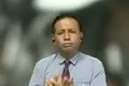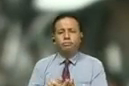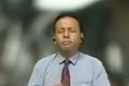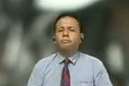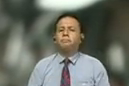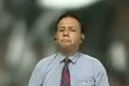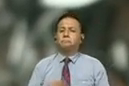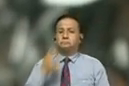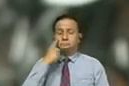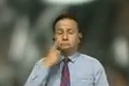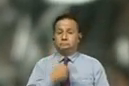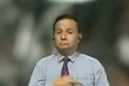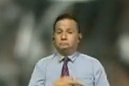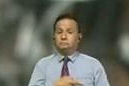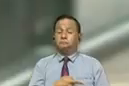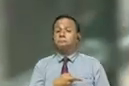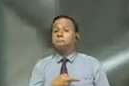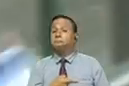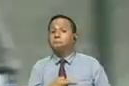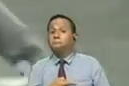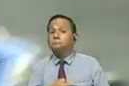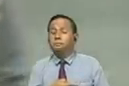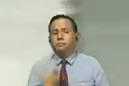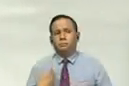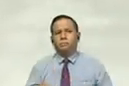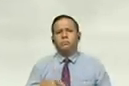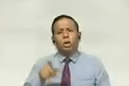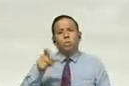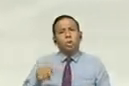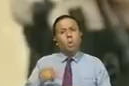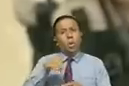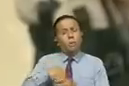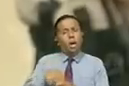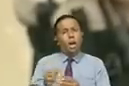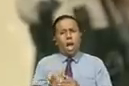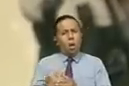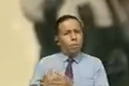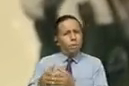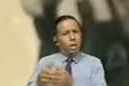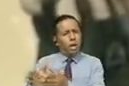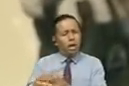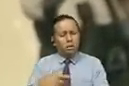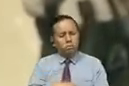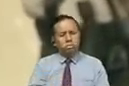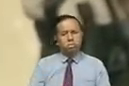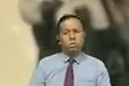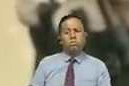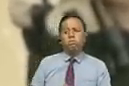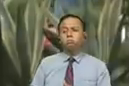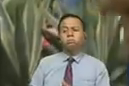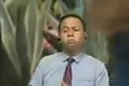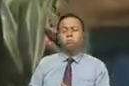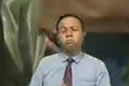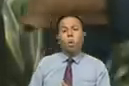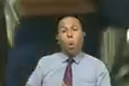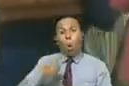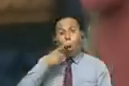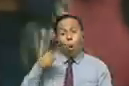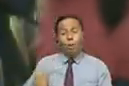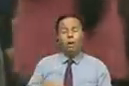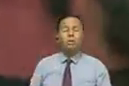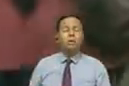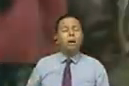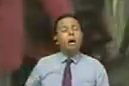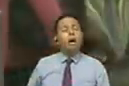Este individuo fue capturado en flagrancia, sorprendió a un pasajero de la Ecovía. A la víctima de robo le ingresó una llamada, sacó el celular,